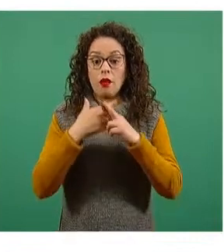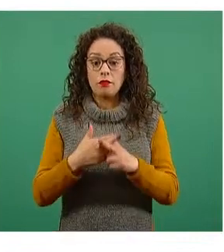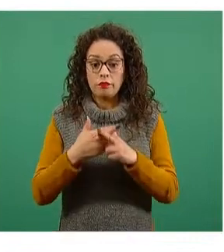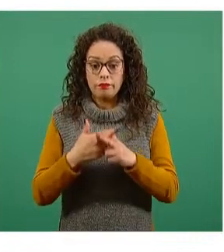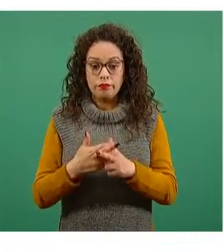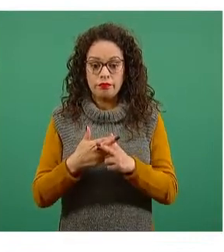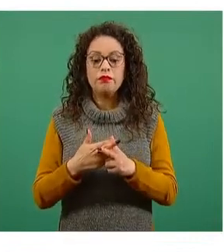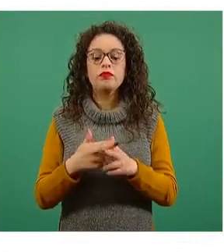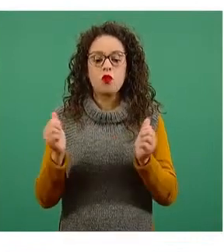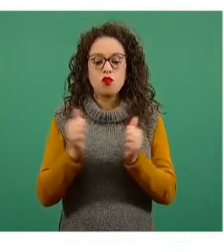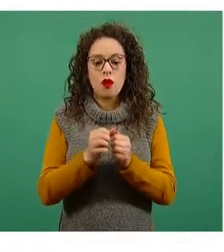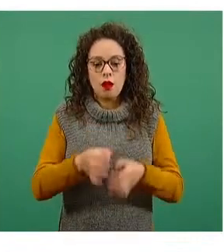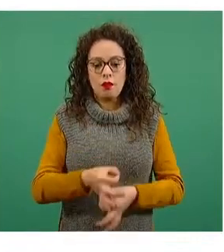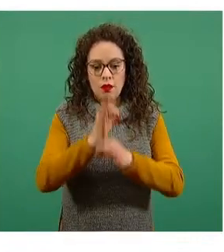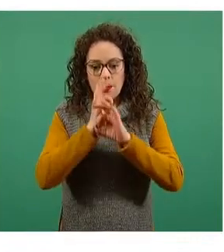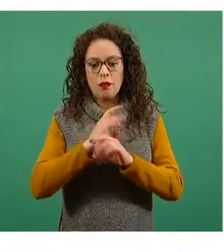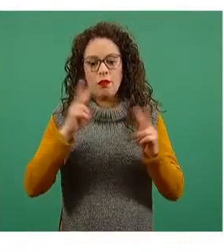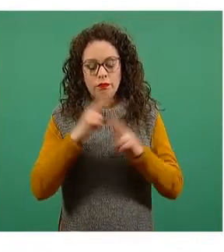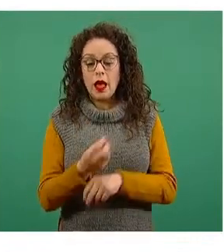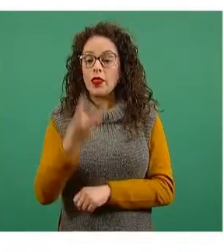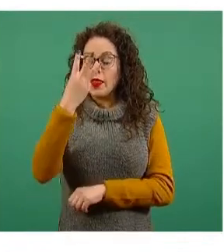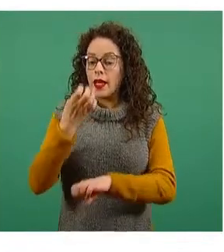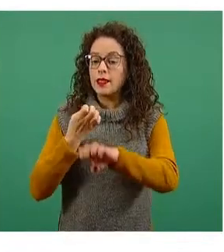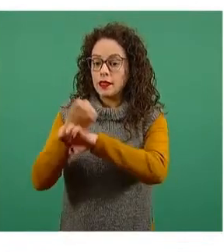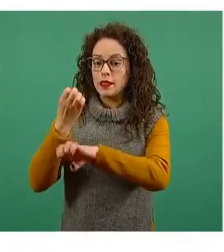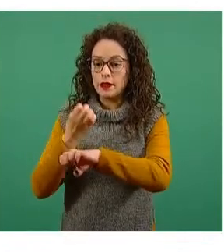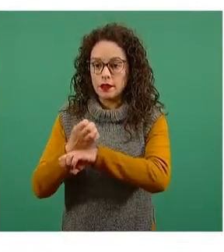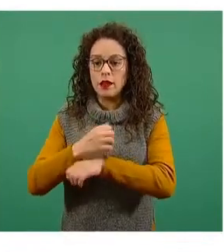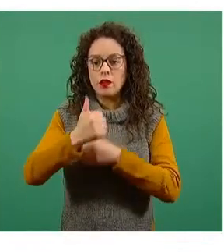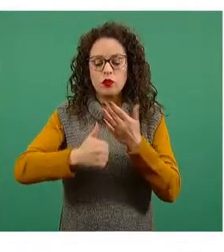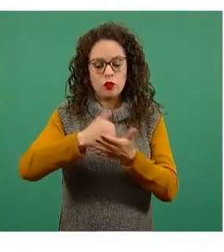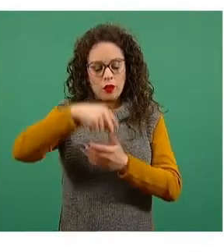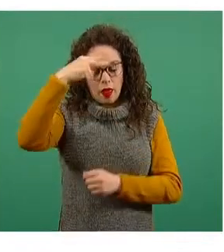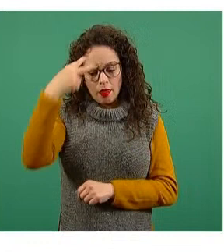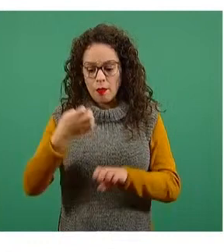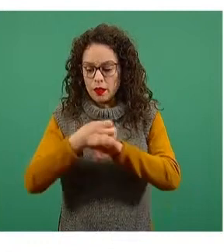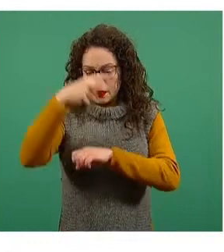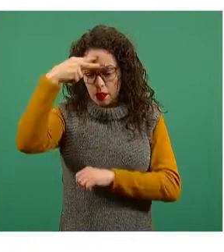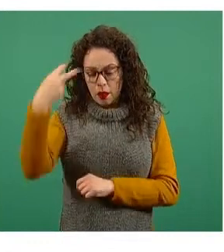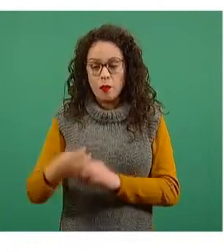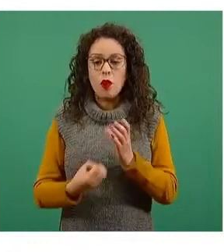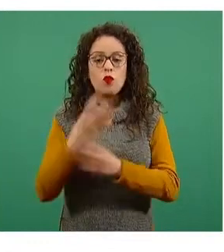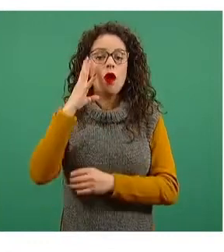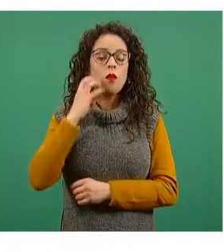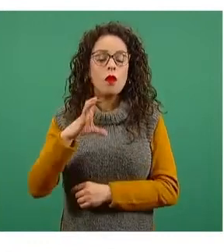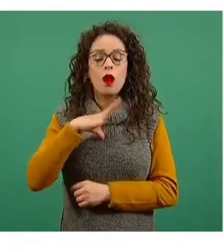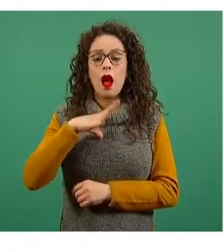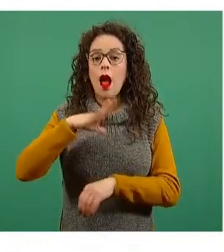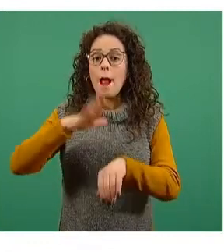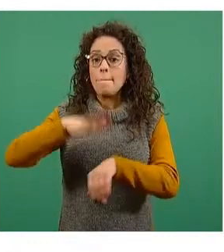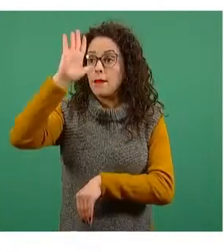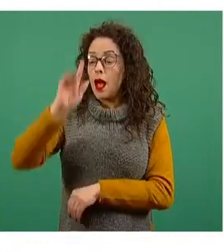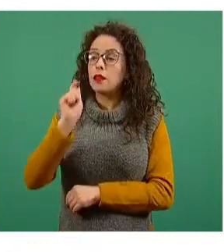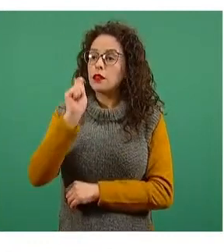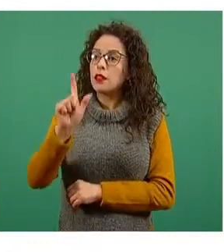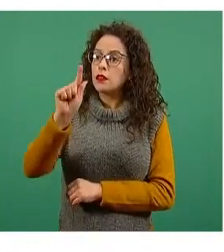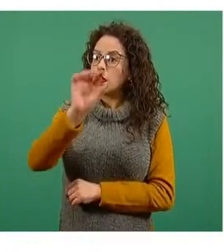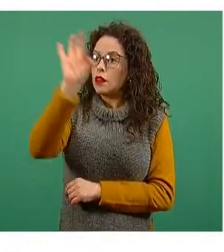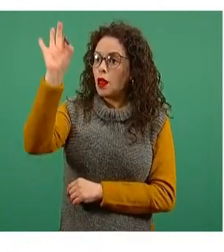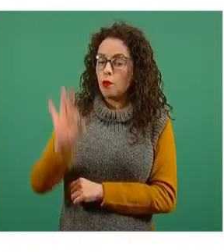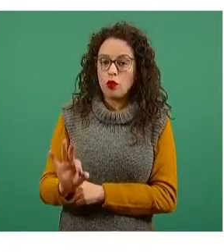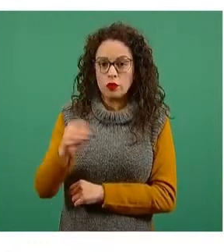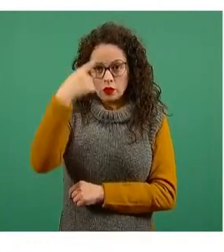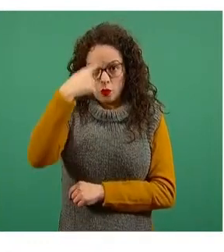con respirador. 3 entidades federativas, que son Ciudad de México, Estado de México y Nuevo León, tienen más del 70% de